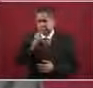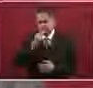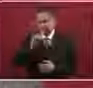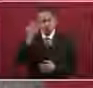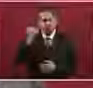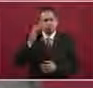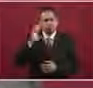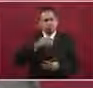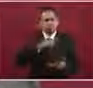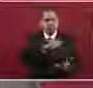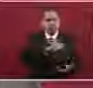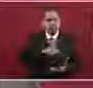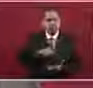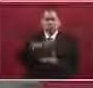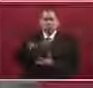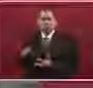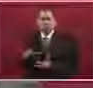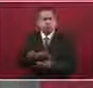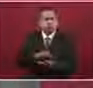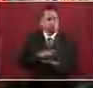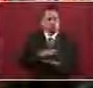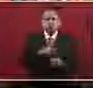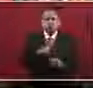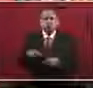para apoyar al Poder Judicial,